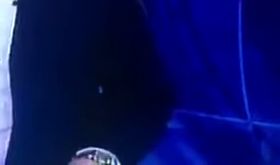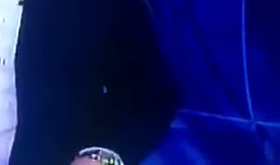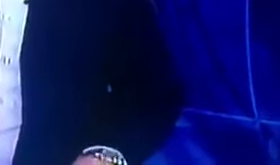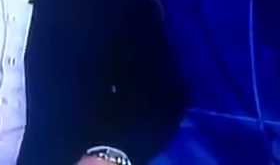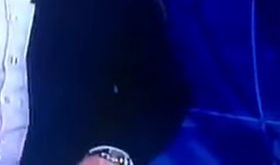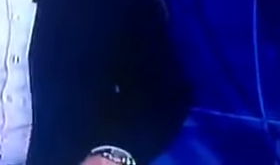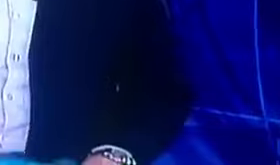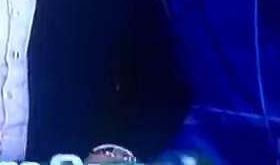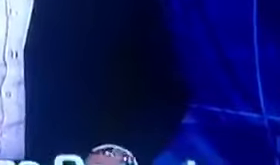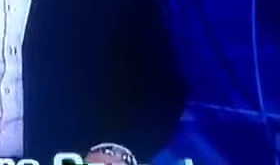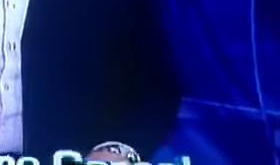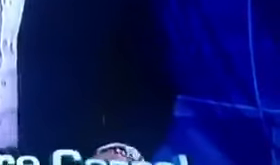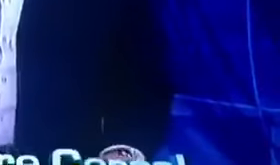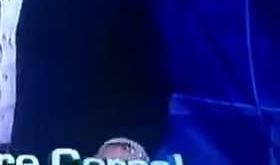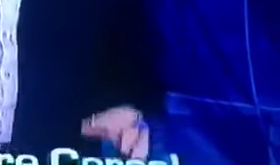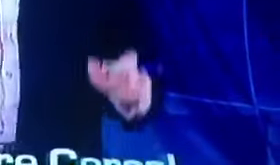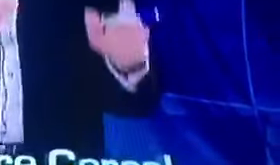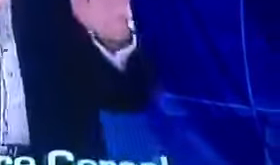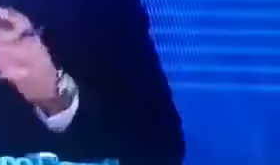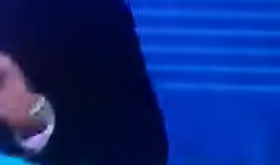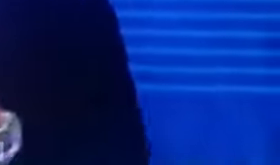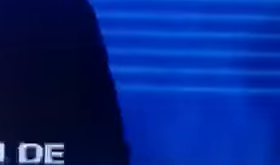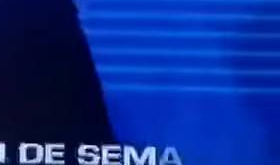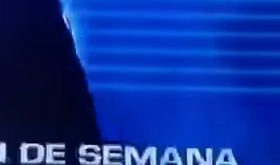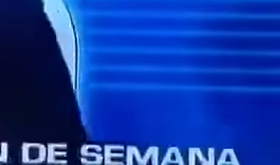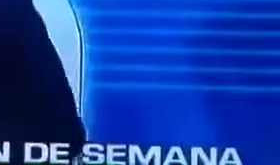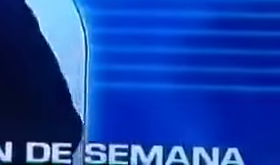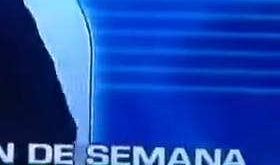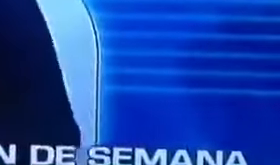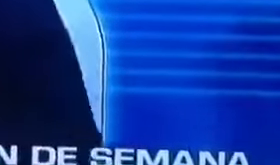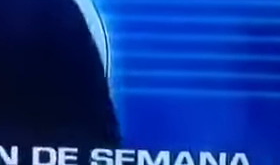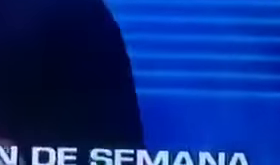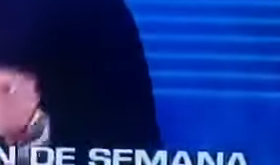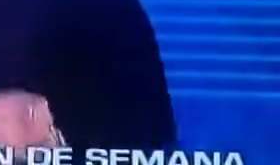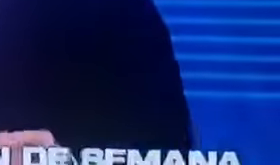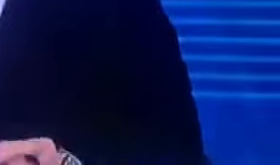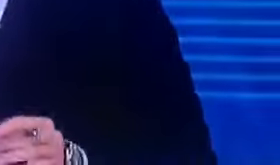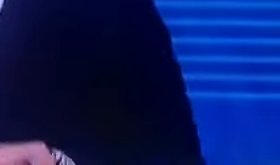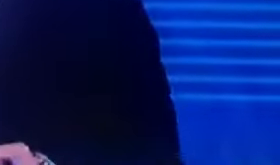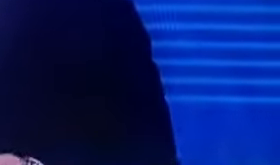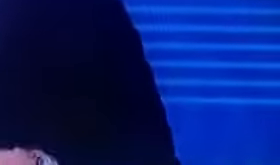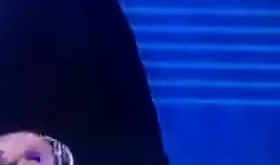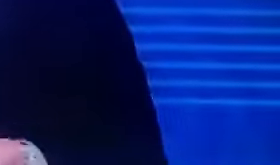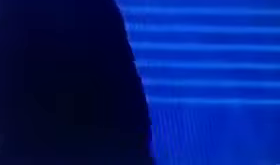solo usted verá en la hora cero de Telenoticias. Antes también aclarar que Moisés González, que es un